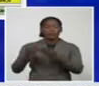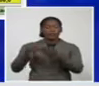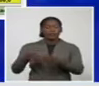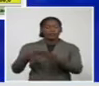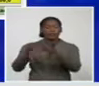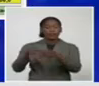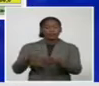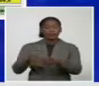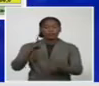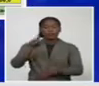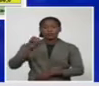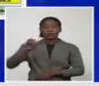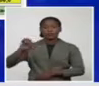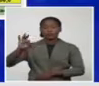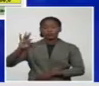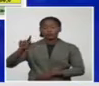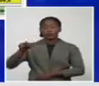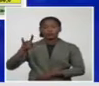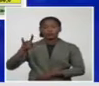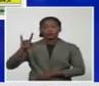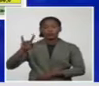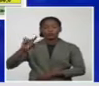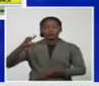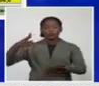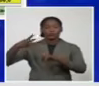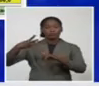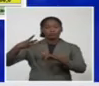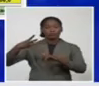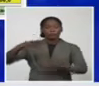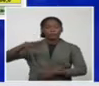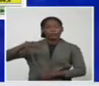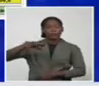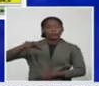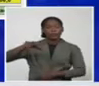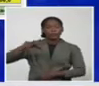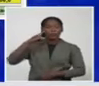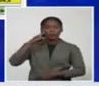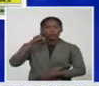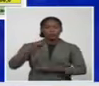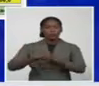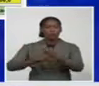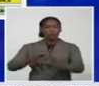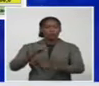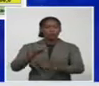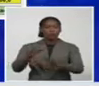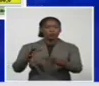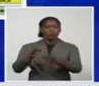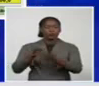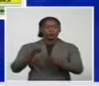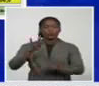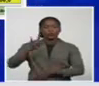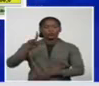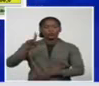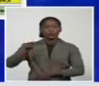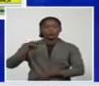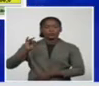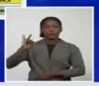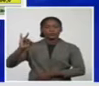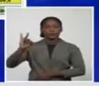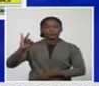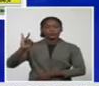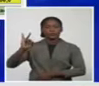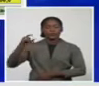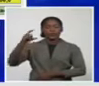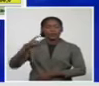108,9. Le sigue Pinar, que va disminuyendo, 91,7. Igual que Camagüey,